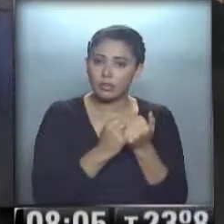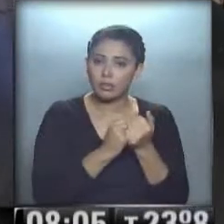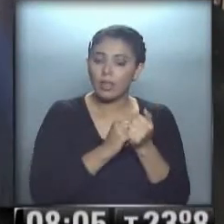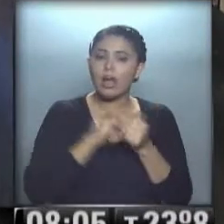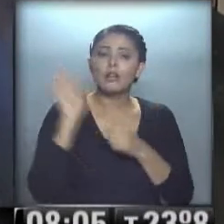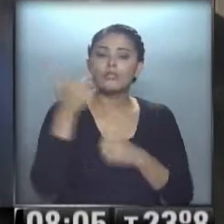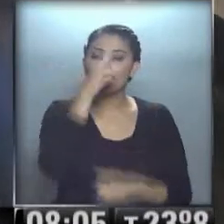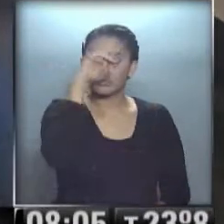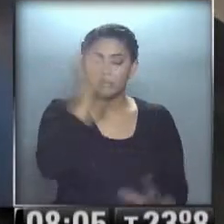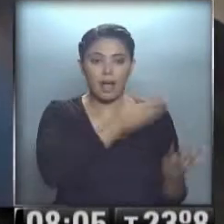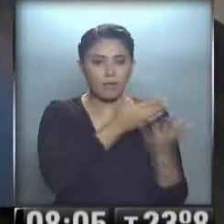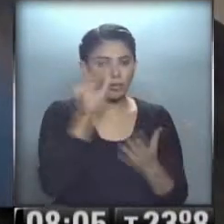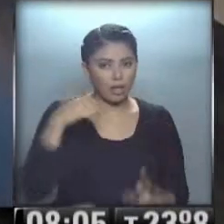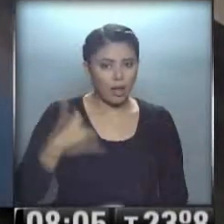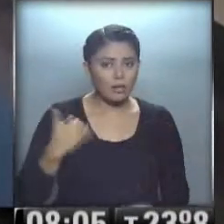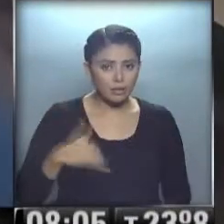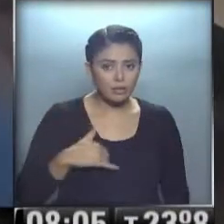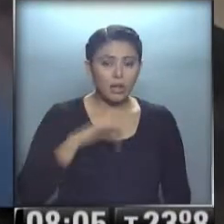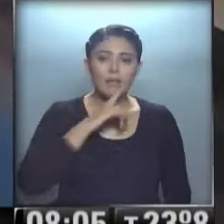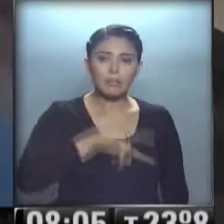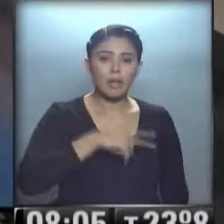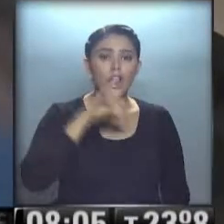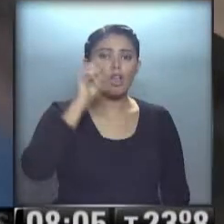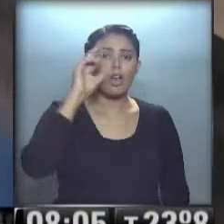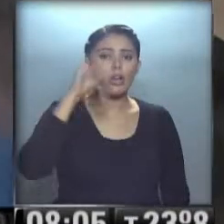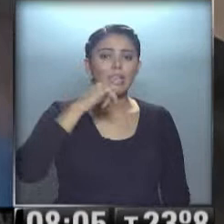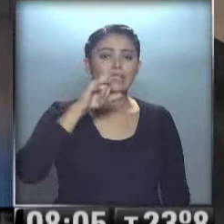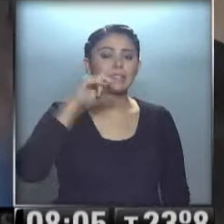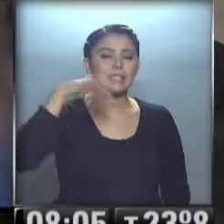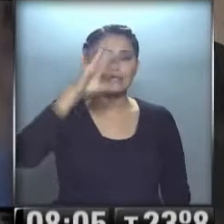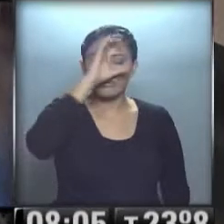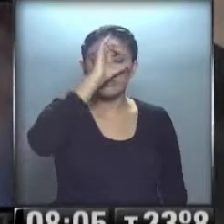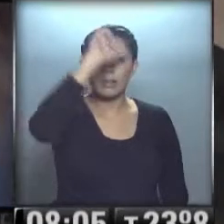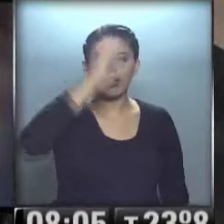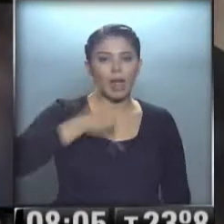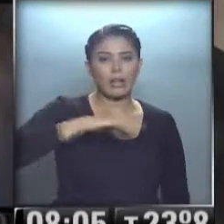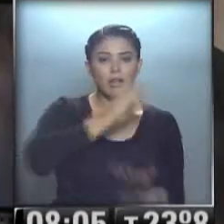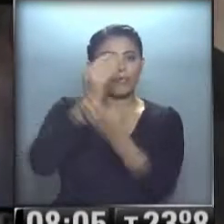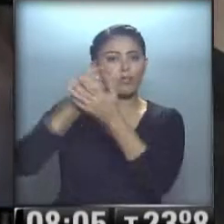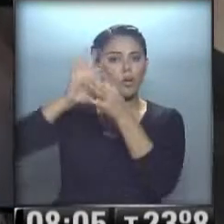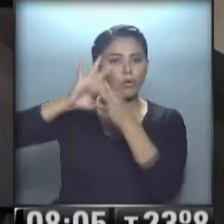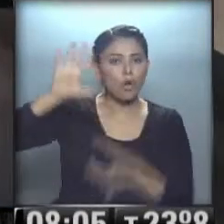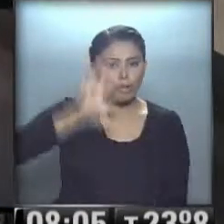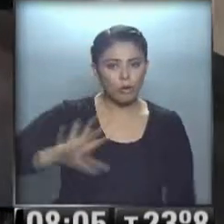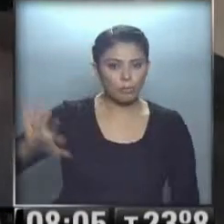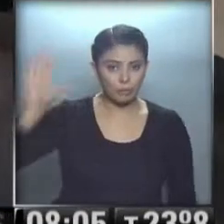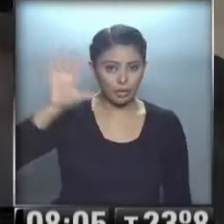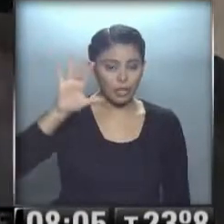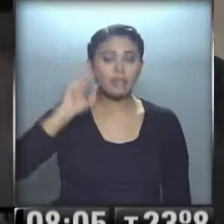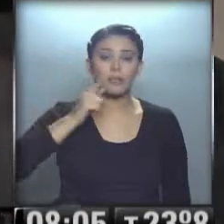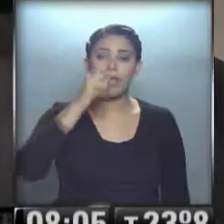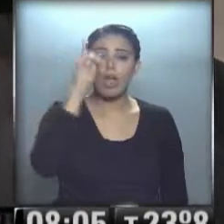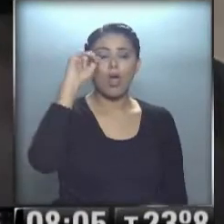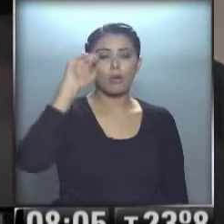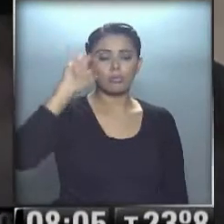de la nación de la república argentina la designación de hernán lorenzino como embajador argentino ante la unión europea ascensos para